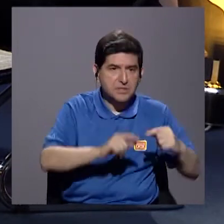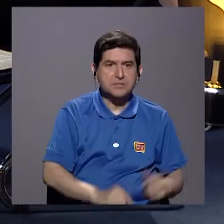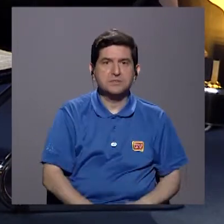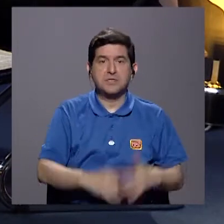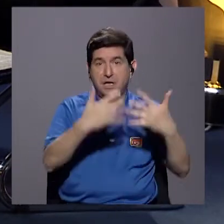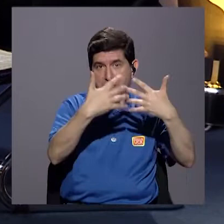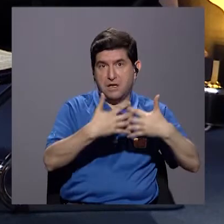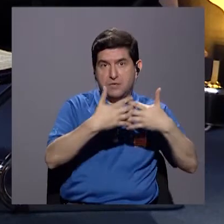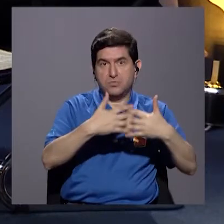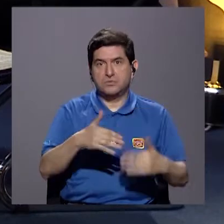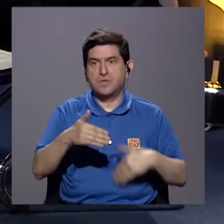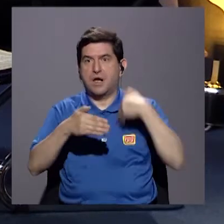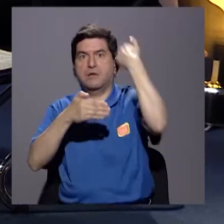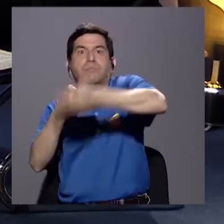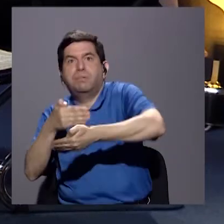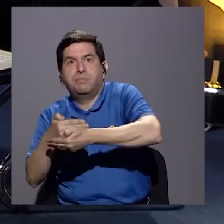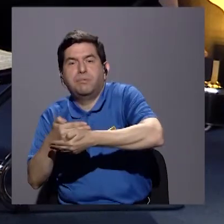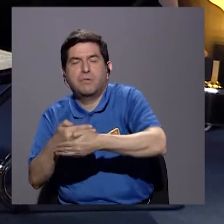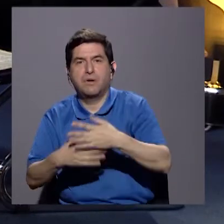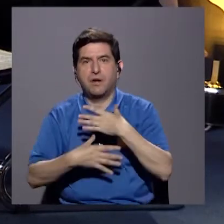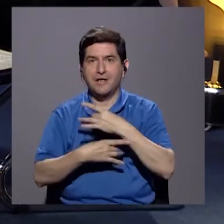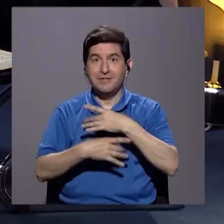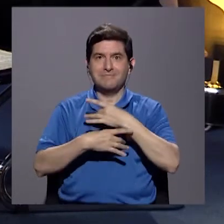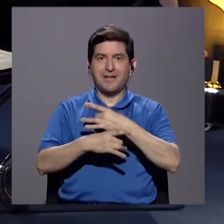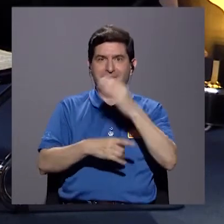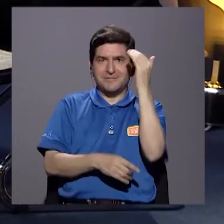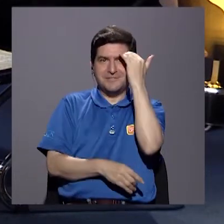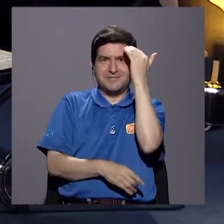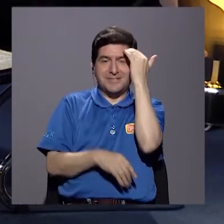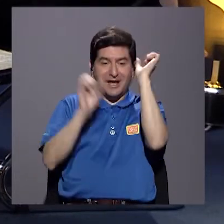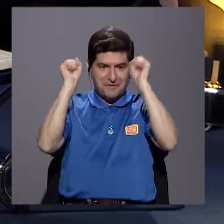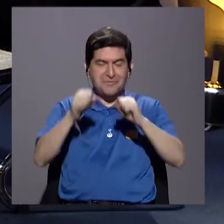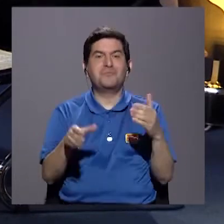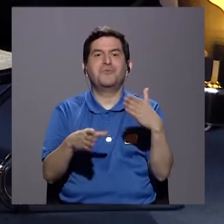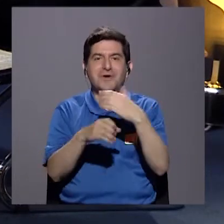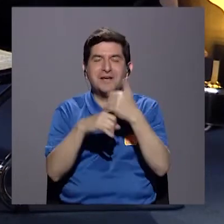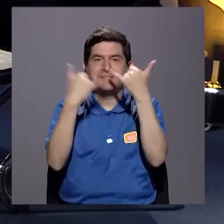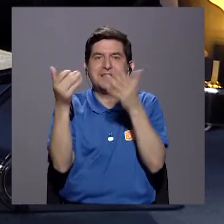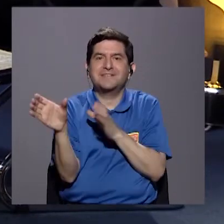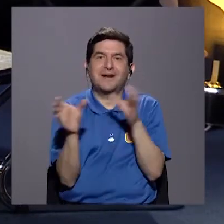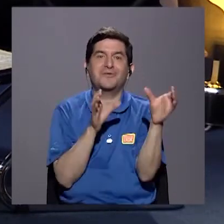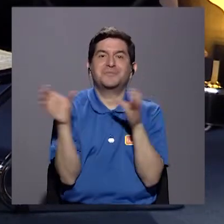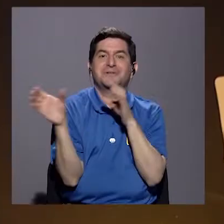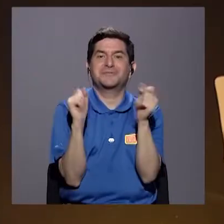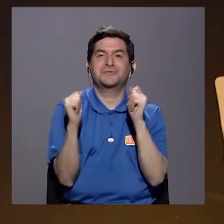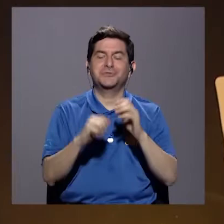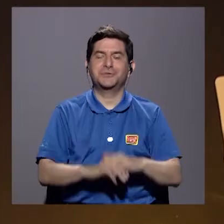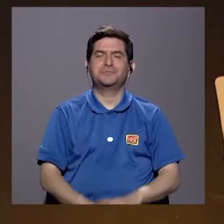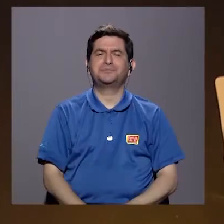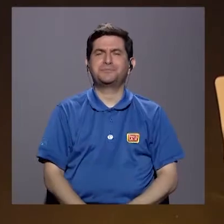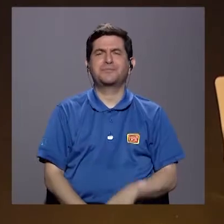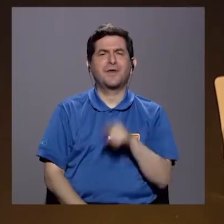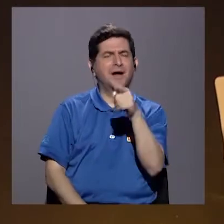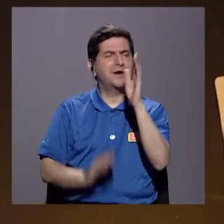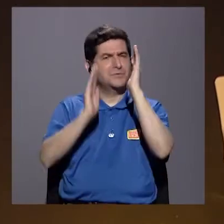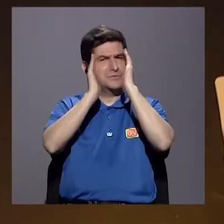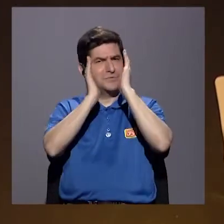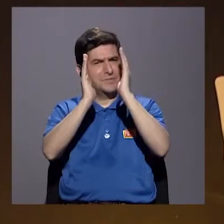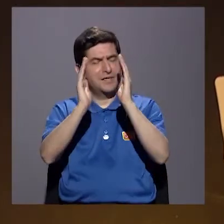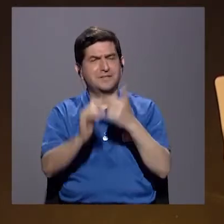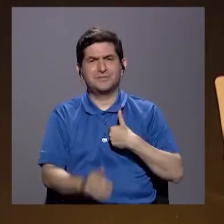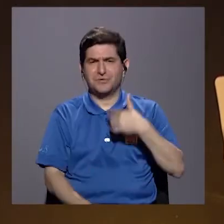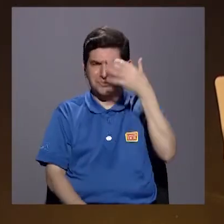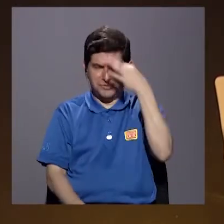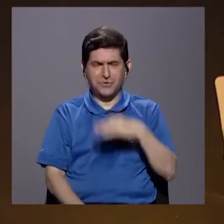nivel industrial, es de interés de la industria porque sabe que lo puede reproducir ya comercialmente. Escuchándolo a usted, creo que no